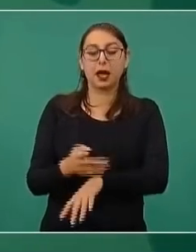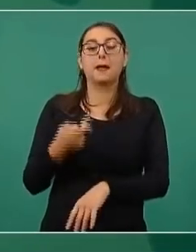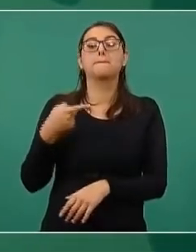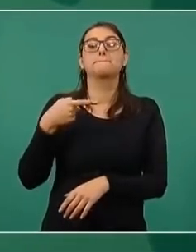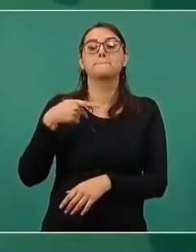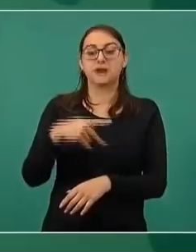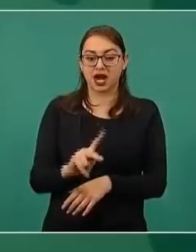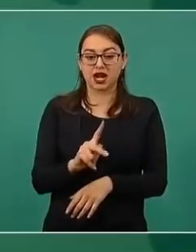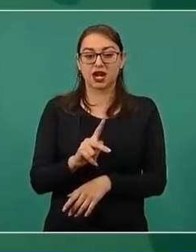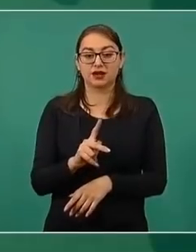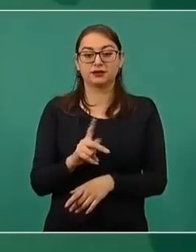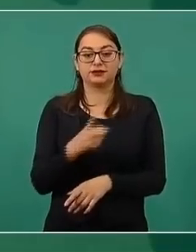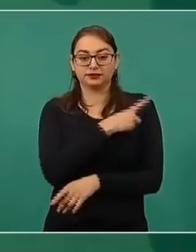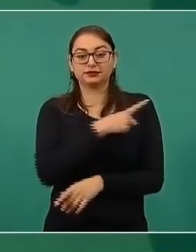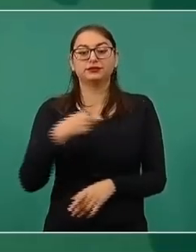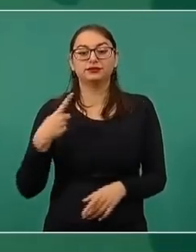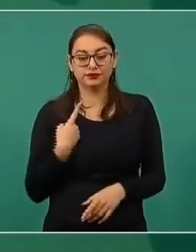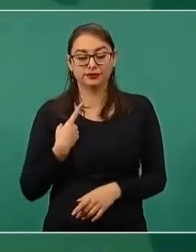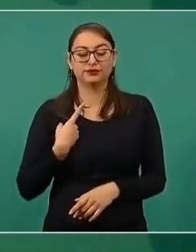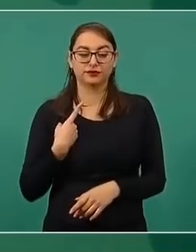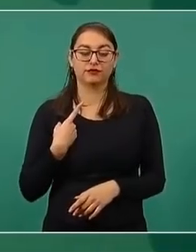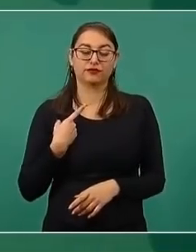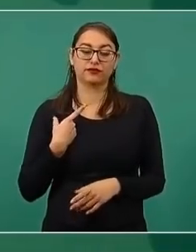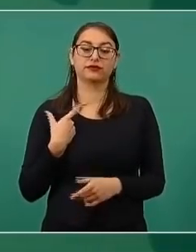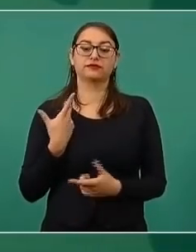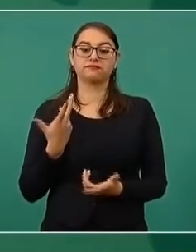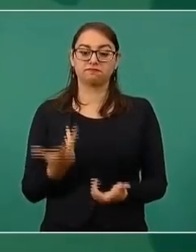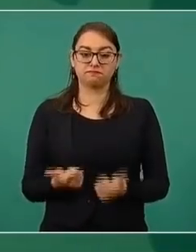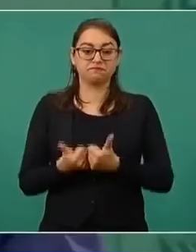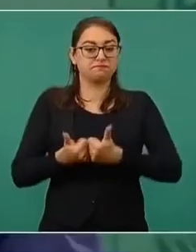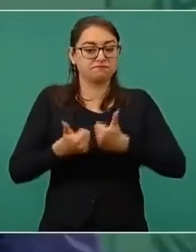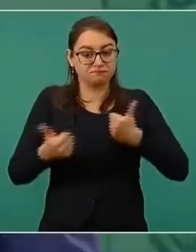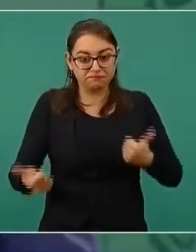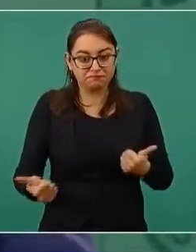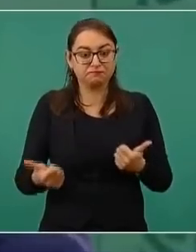con autonomía. Cada